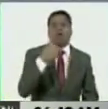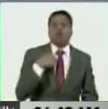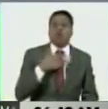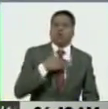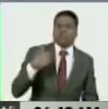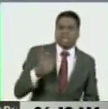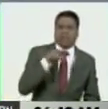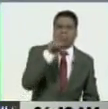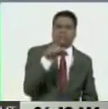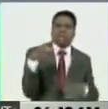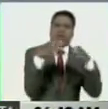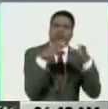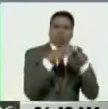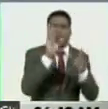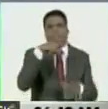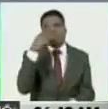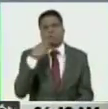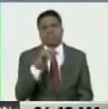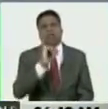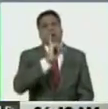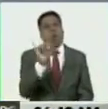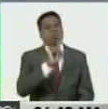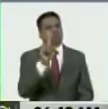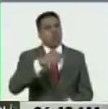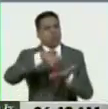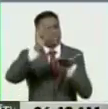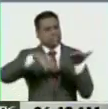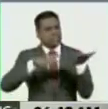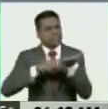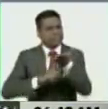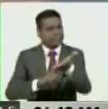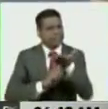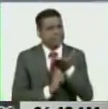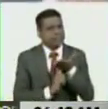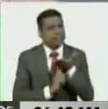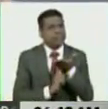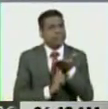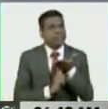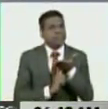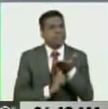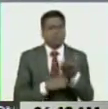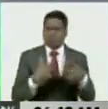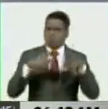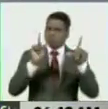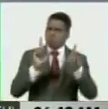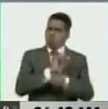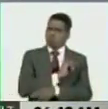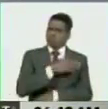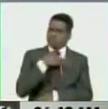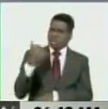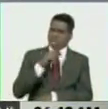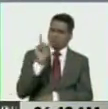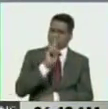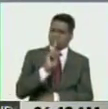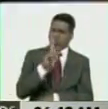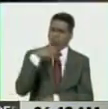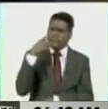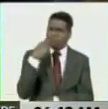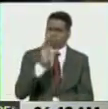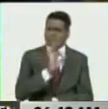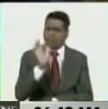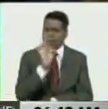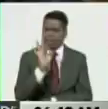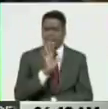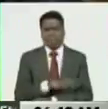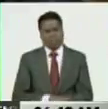con fines políticos o yo no me voy a inscribir, por lo tanto yo no debo aparecer en ninguna organización con fines políticos. Las personas que